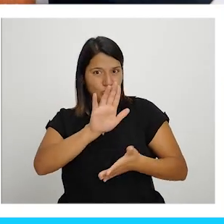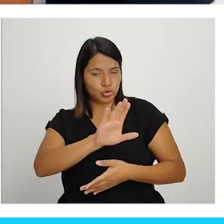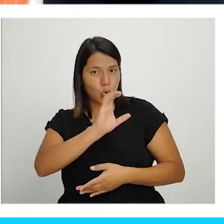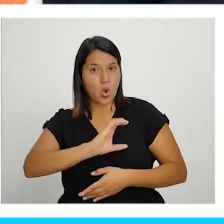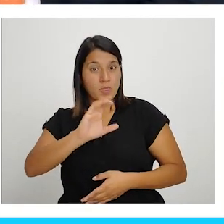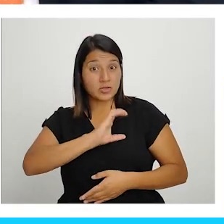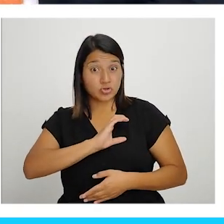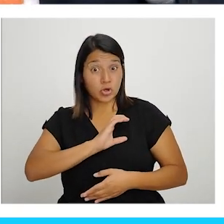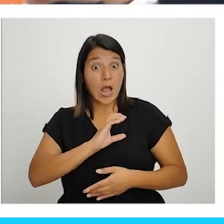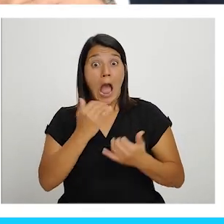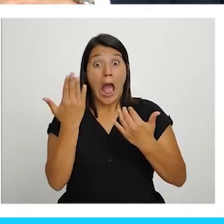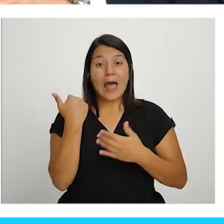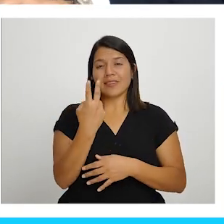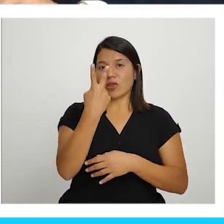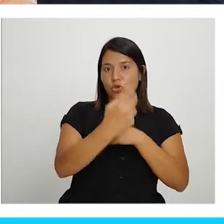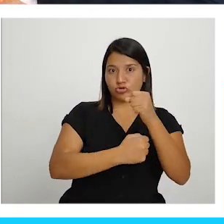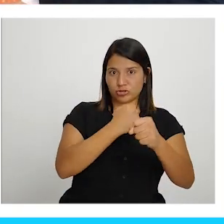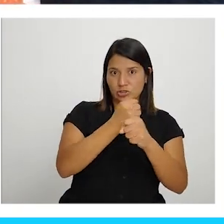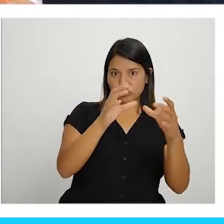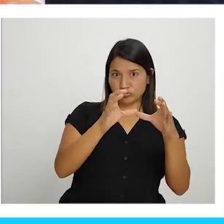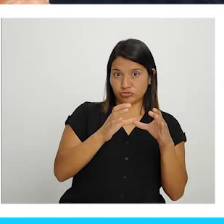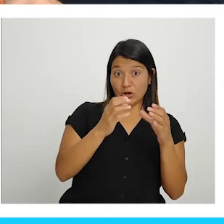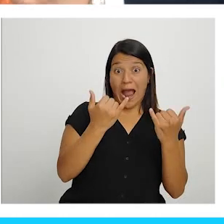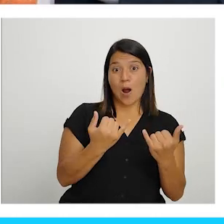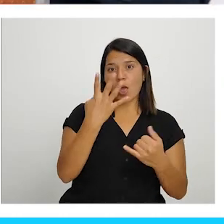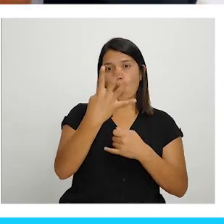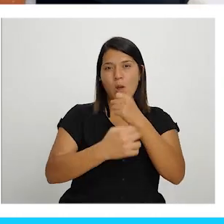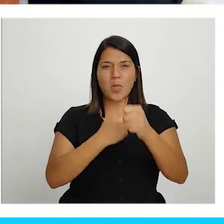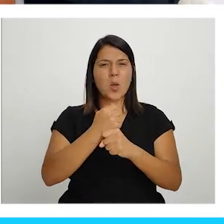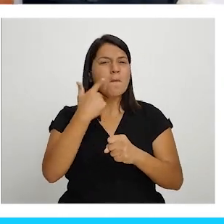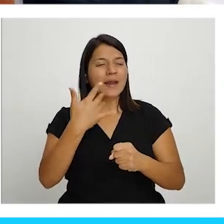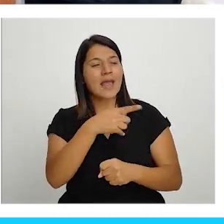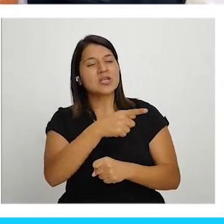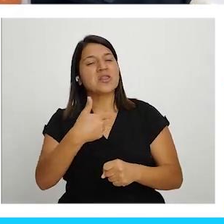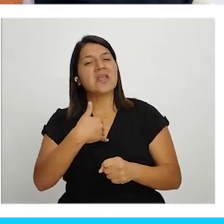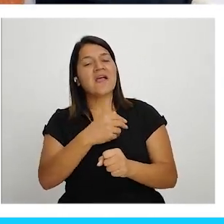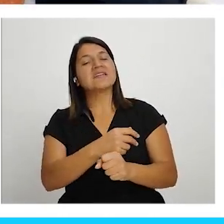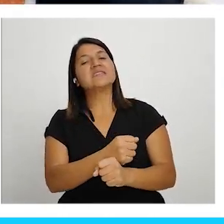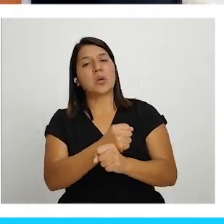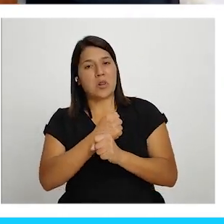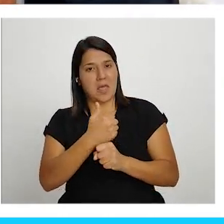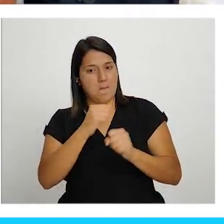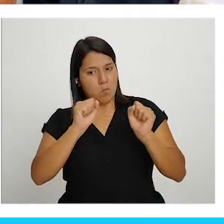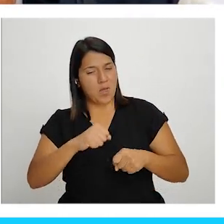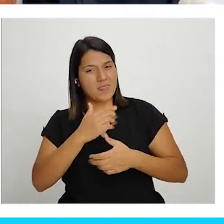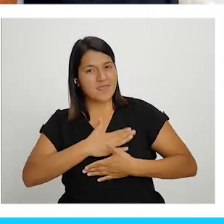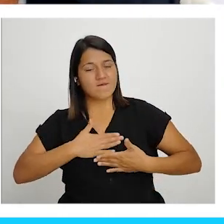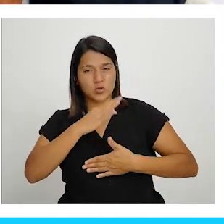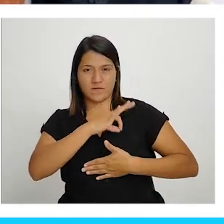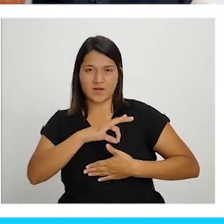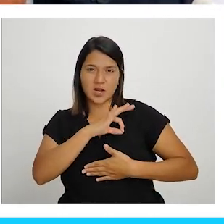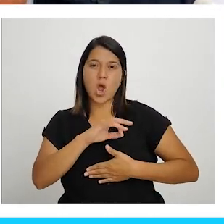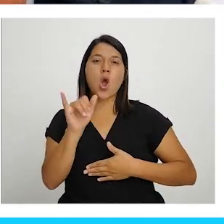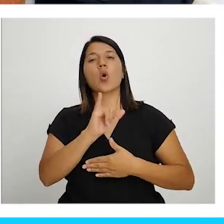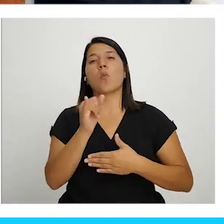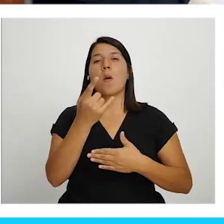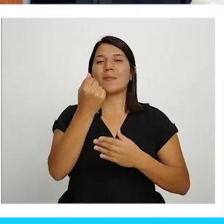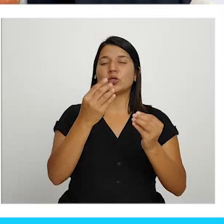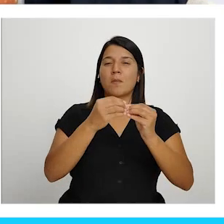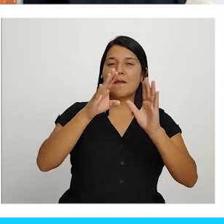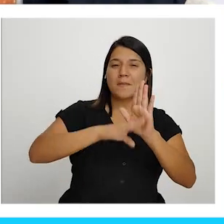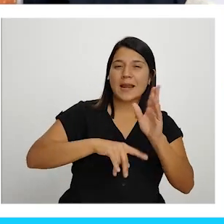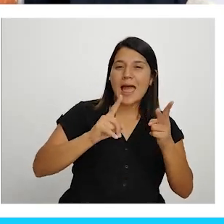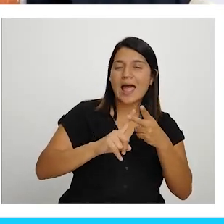empresas tengan seguridad de que gozan de los beneficios. Algunas exenciones, acceso a banca de desarrollo y a FODEMIPYME,